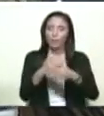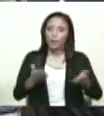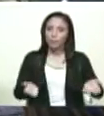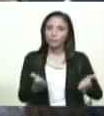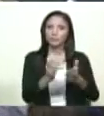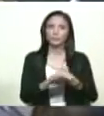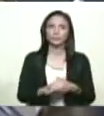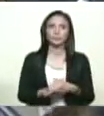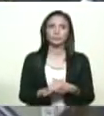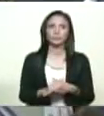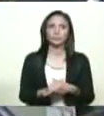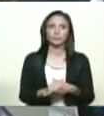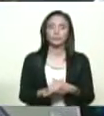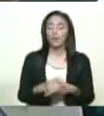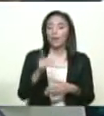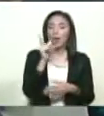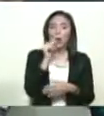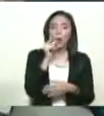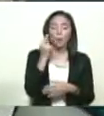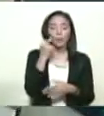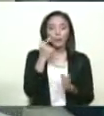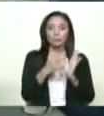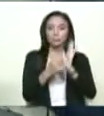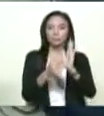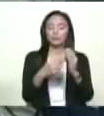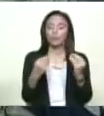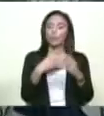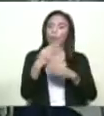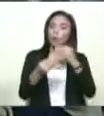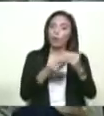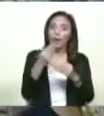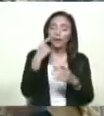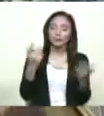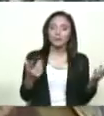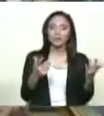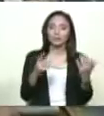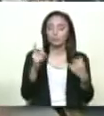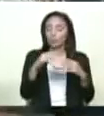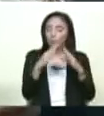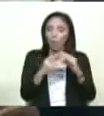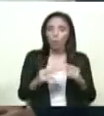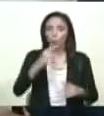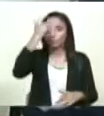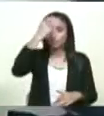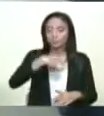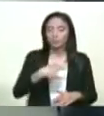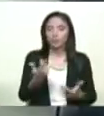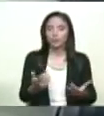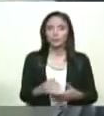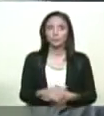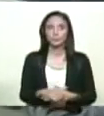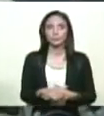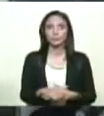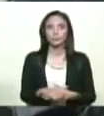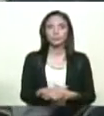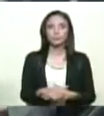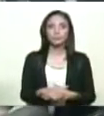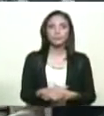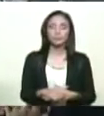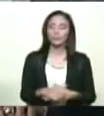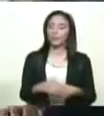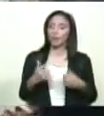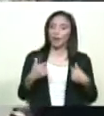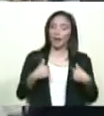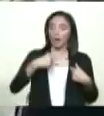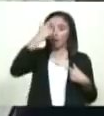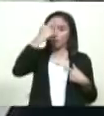el hombre es lo que hace y cómo lo hace decía carlos marsh uno es lo que uno